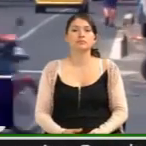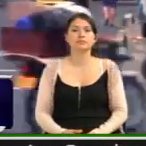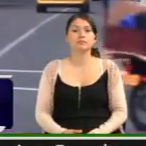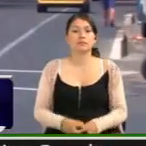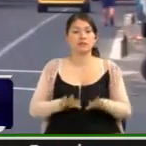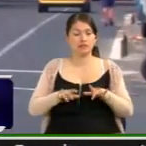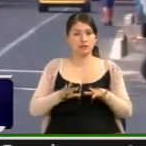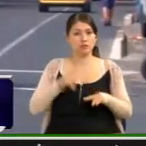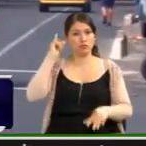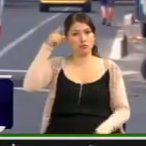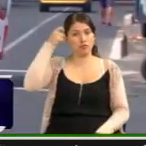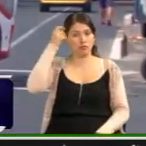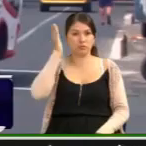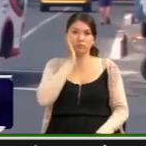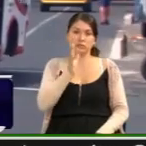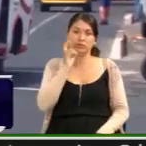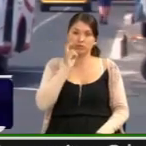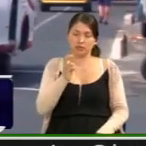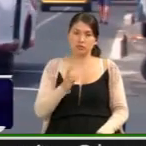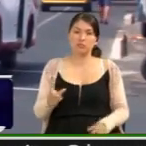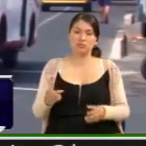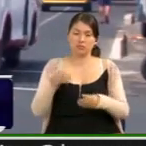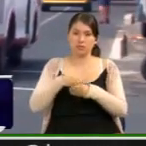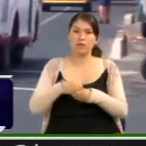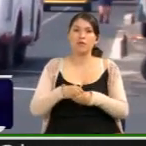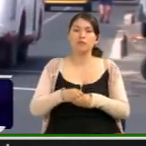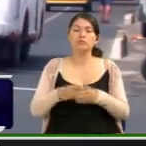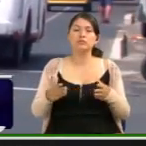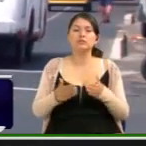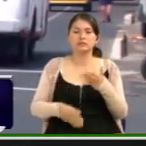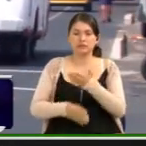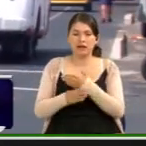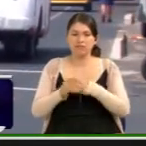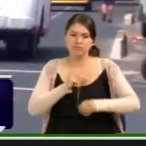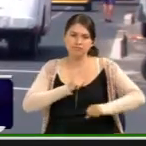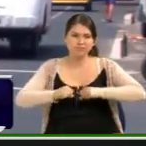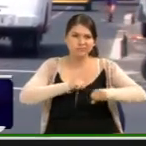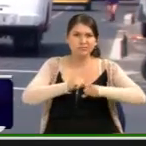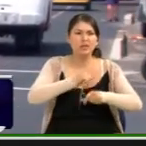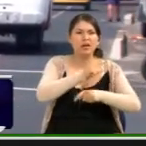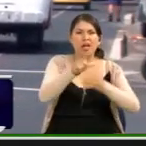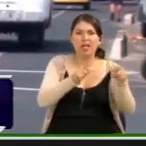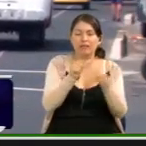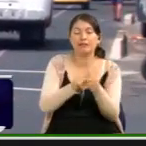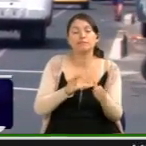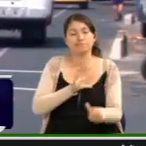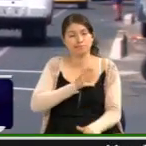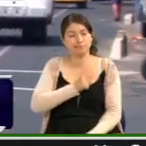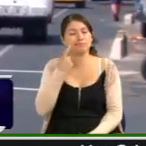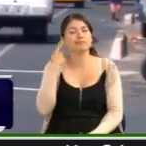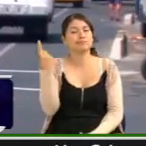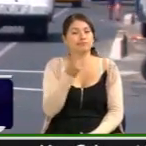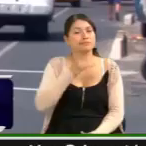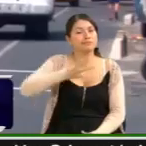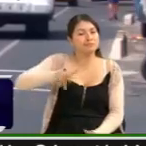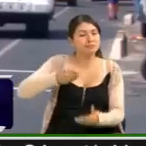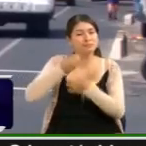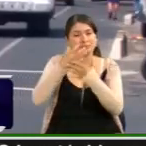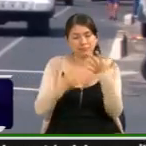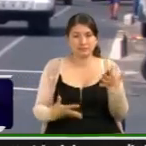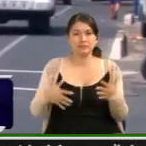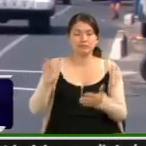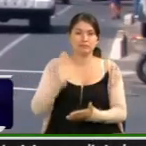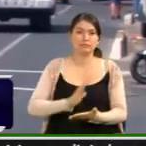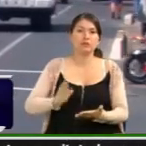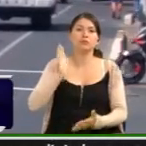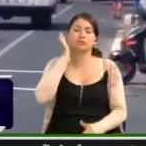La Secretaría de Gobierno de Norte de Santander y los miembros de la Fuerza Pública siguen combatiendo cada uno de los flagelos que lamentablemente se siguen registrando a lo largo